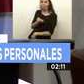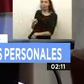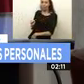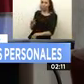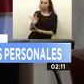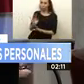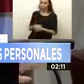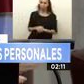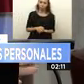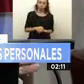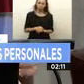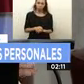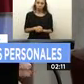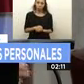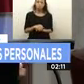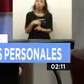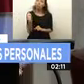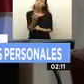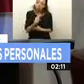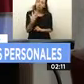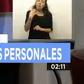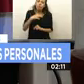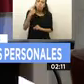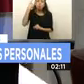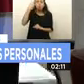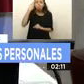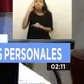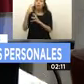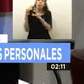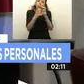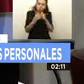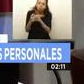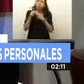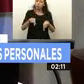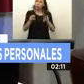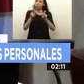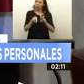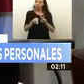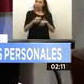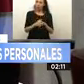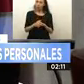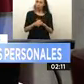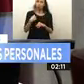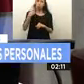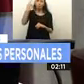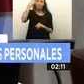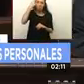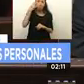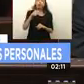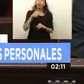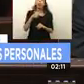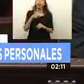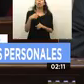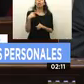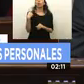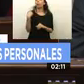deberíamos discutir estas cosas y creo señor presidente Sencillamente que no estamos yendo por buen camino estamos yendo